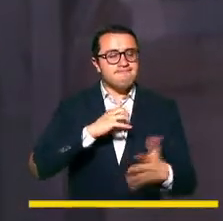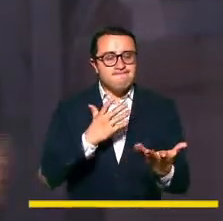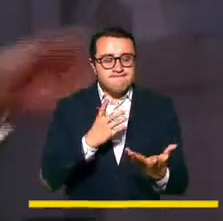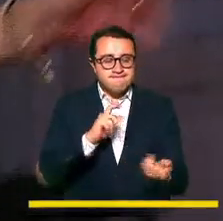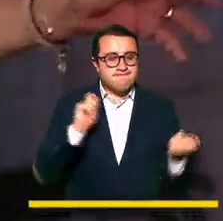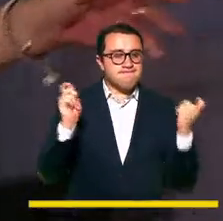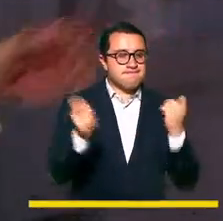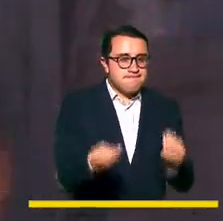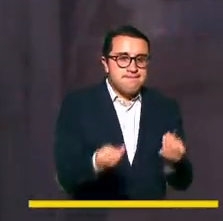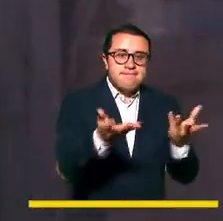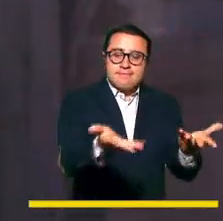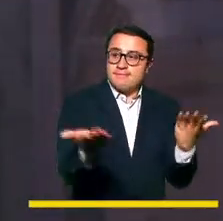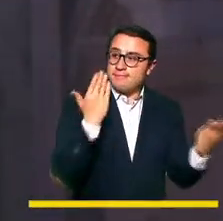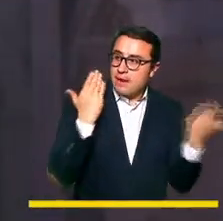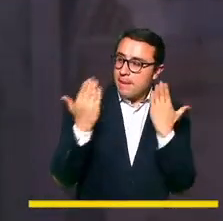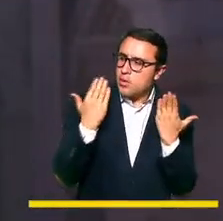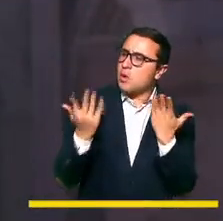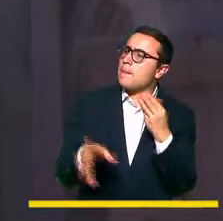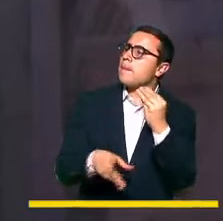campesinado